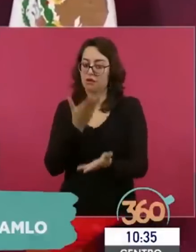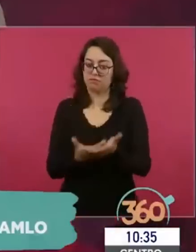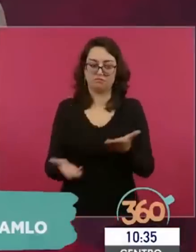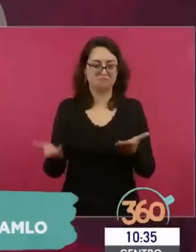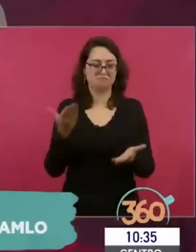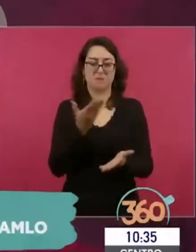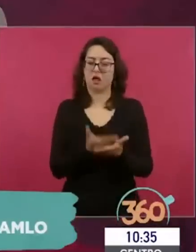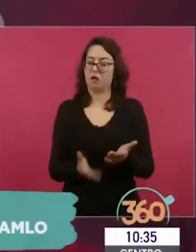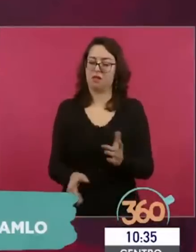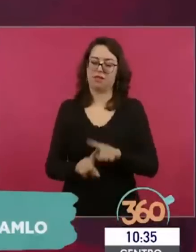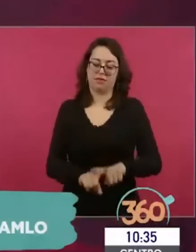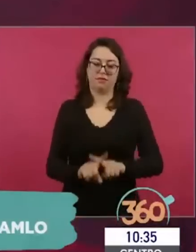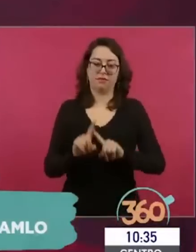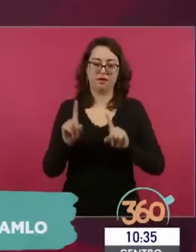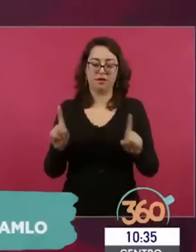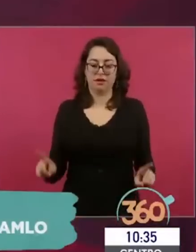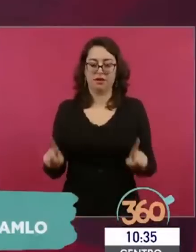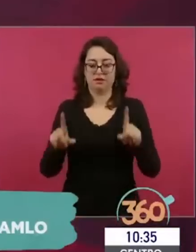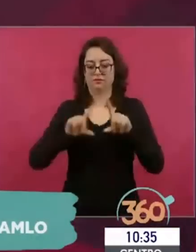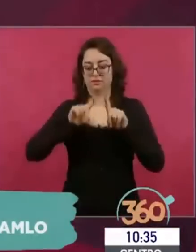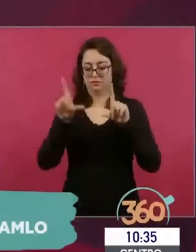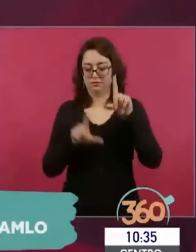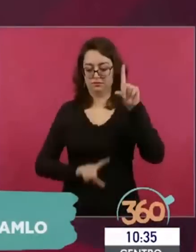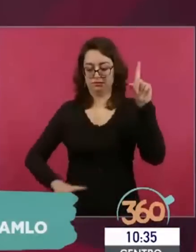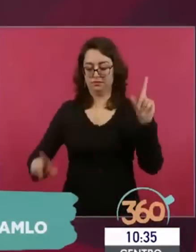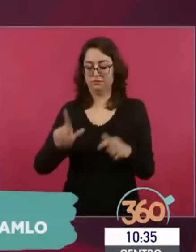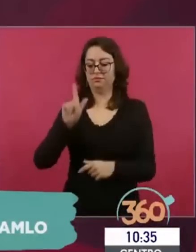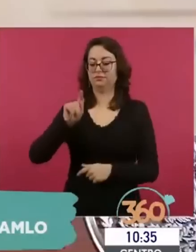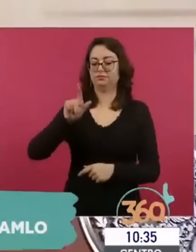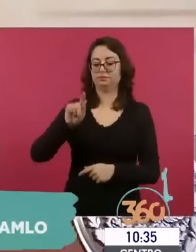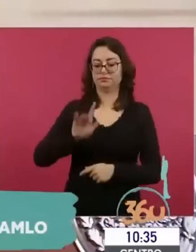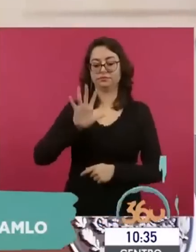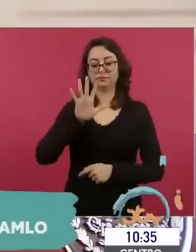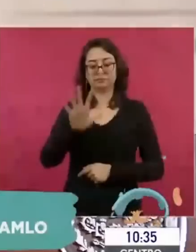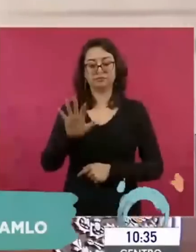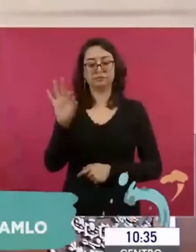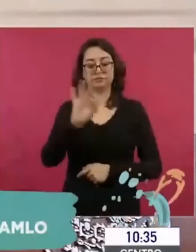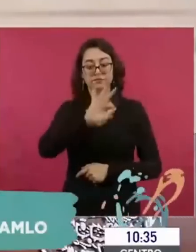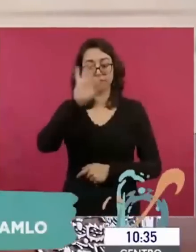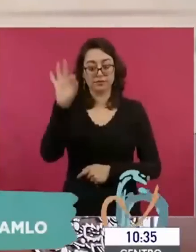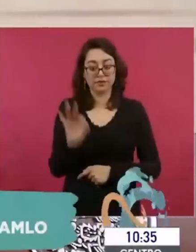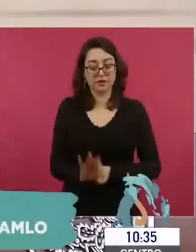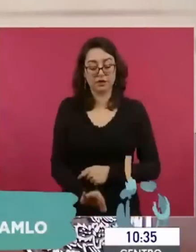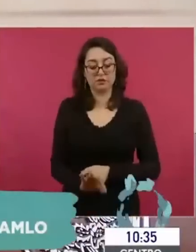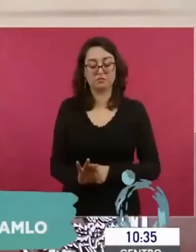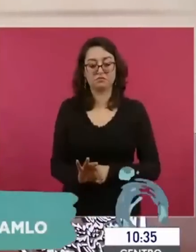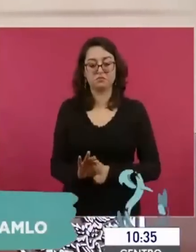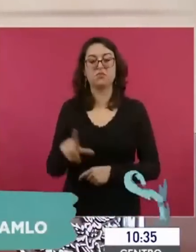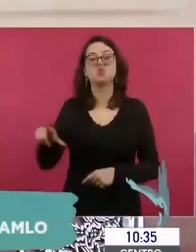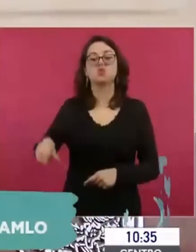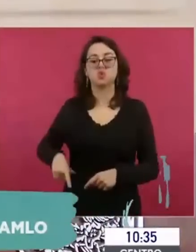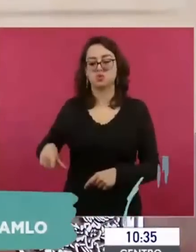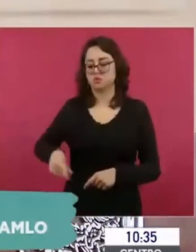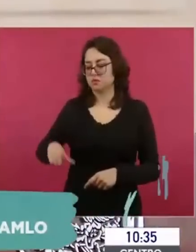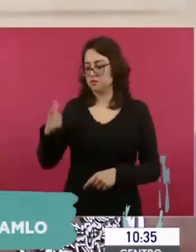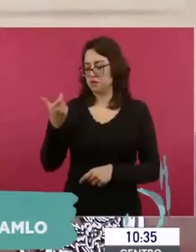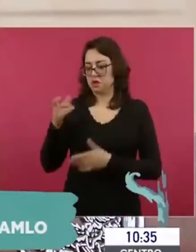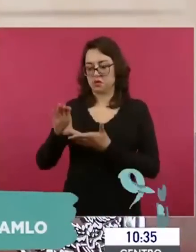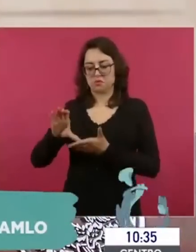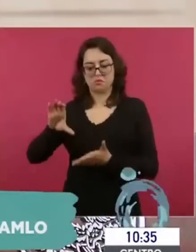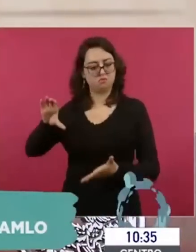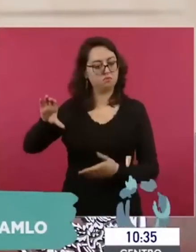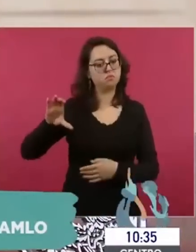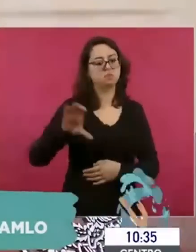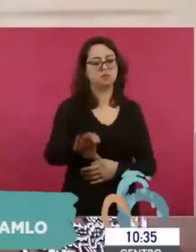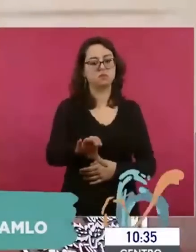cerca del 75% de las escuelas públicas del país han recibido su